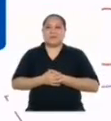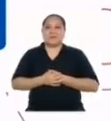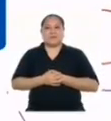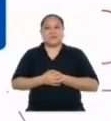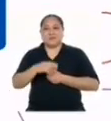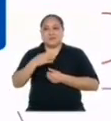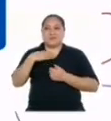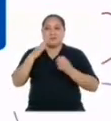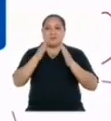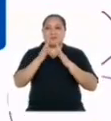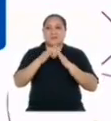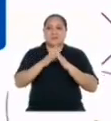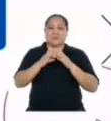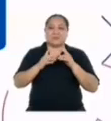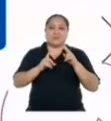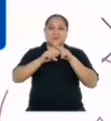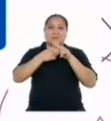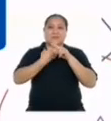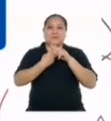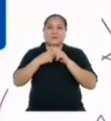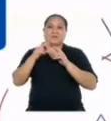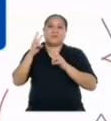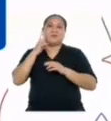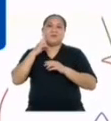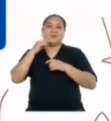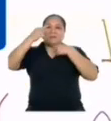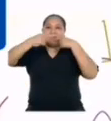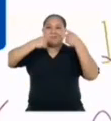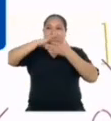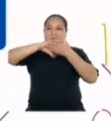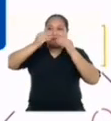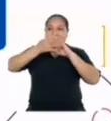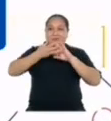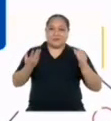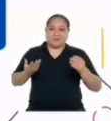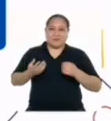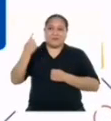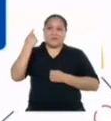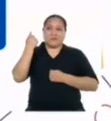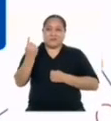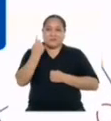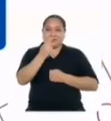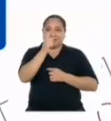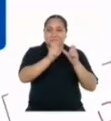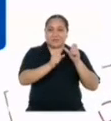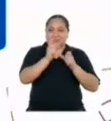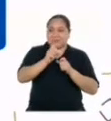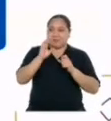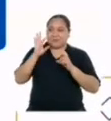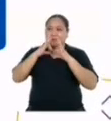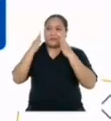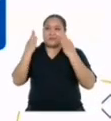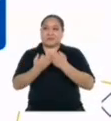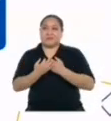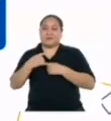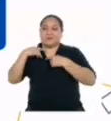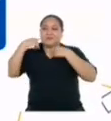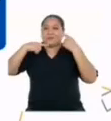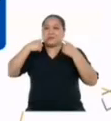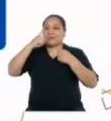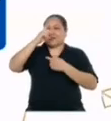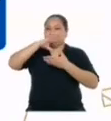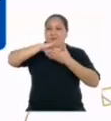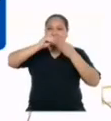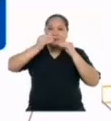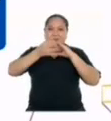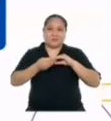En mi casa hemos inaugurado los viernes de cuentacuentos. Consiste en que cada miembro de mi familia debe relatarnos